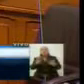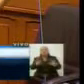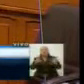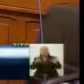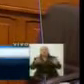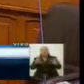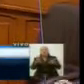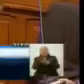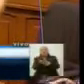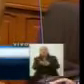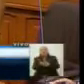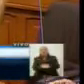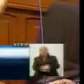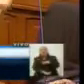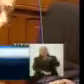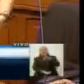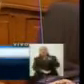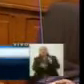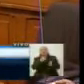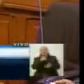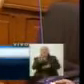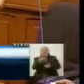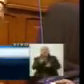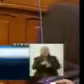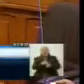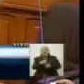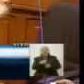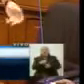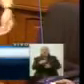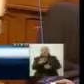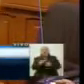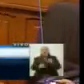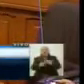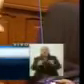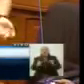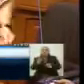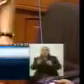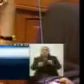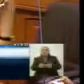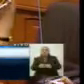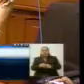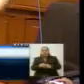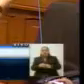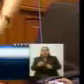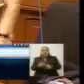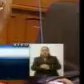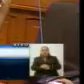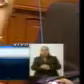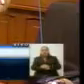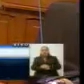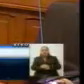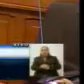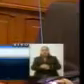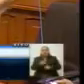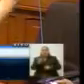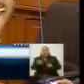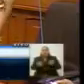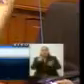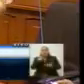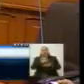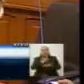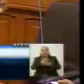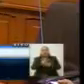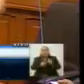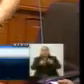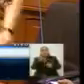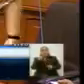28.598 expedientes pendientes de sentencia del tribunal fiscal. ¿Y cuál es el problema? Que